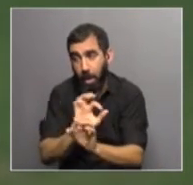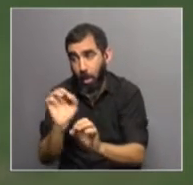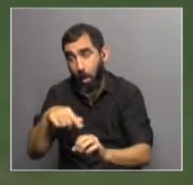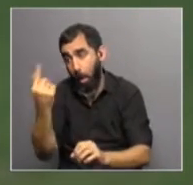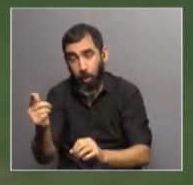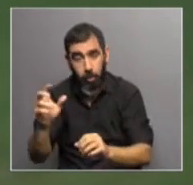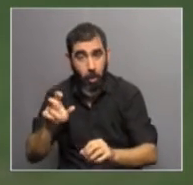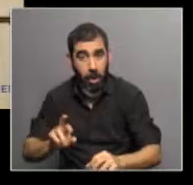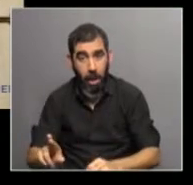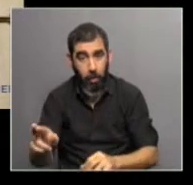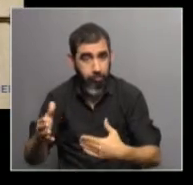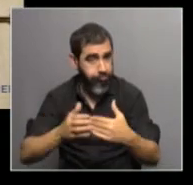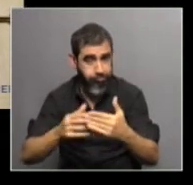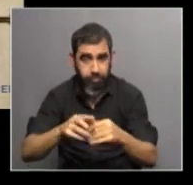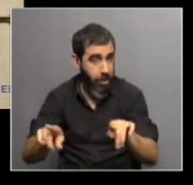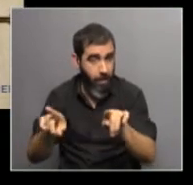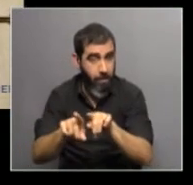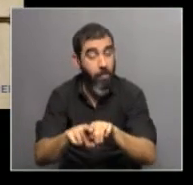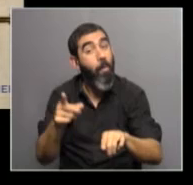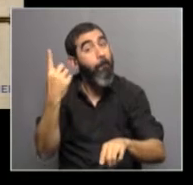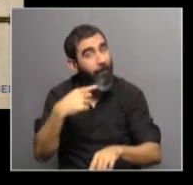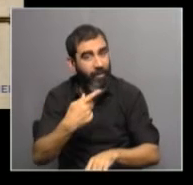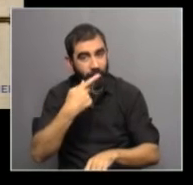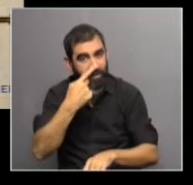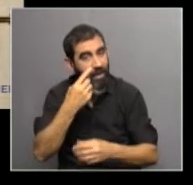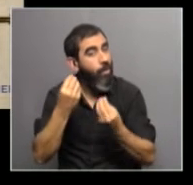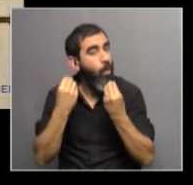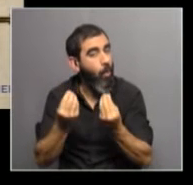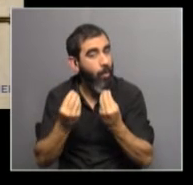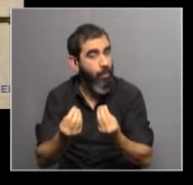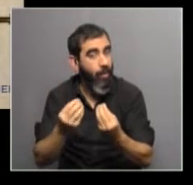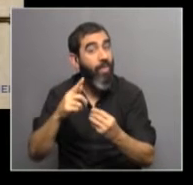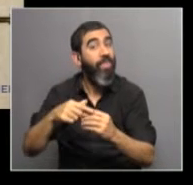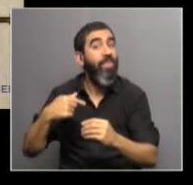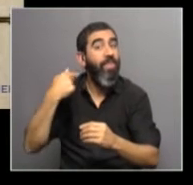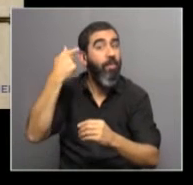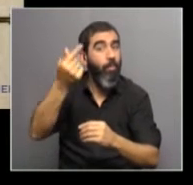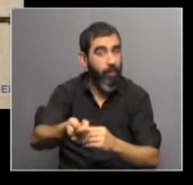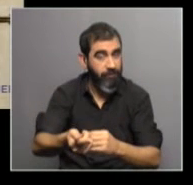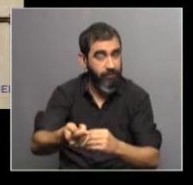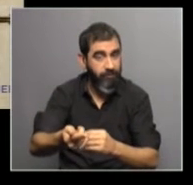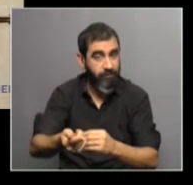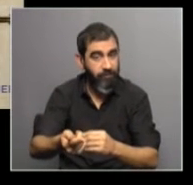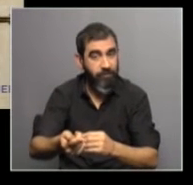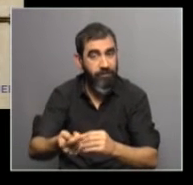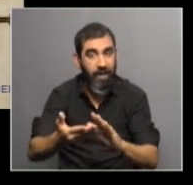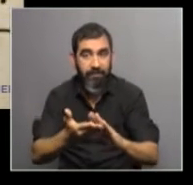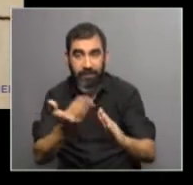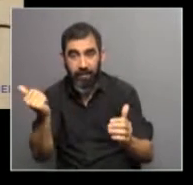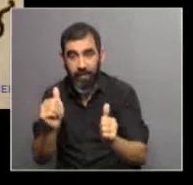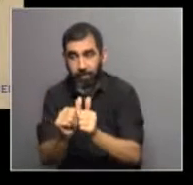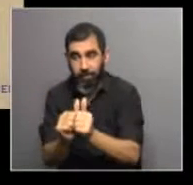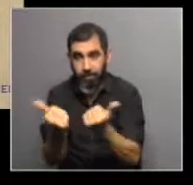estaba con otro bicho. Pero lo interesante fue lo que pasó después, cuando le saca la